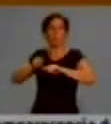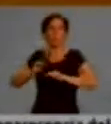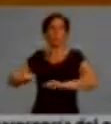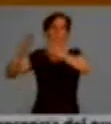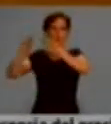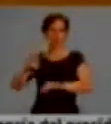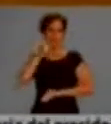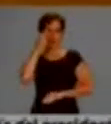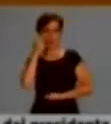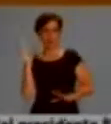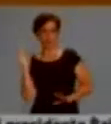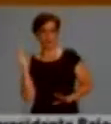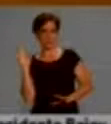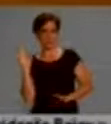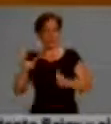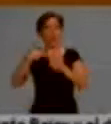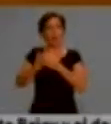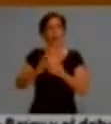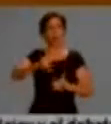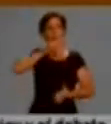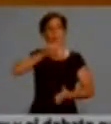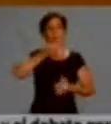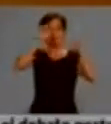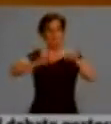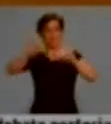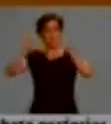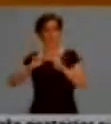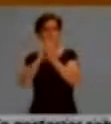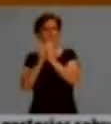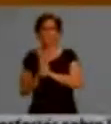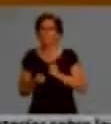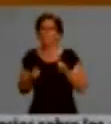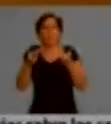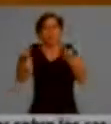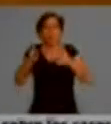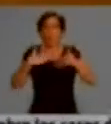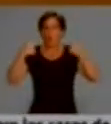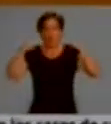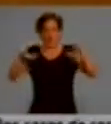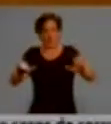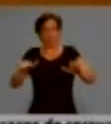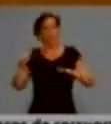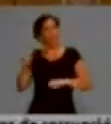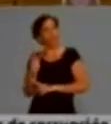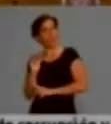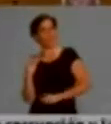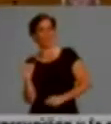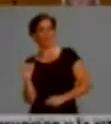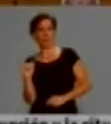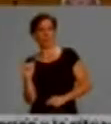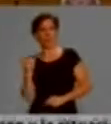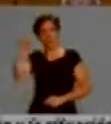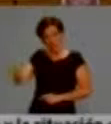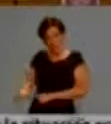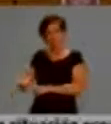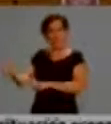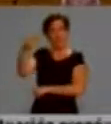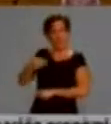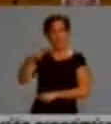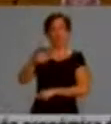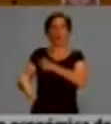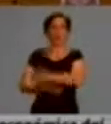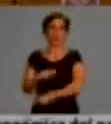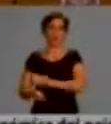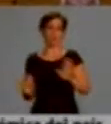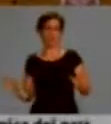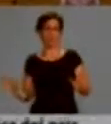parezca, incluso a cambiar de versión cuantas veces quiera. Y eso es lo que está haciendo el señor Bárcenas,